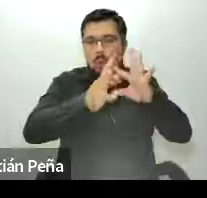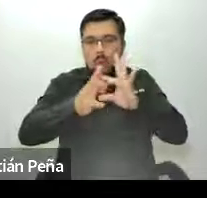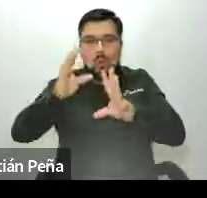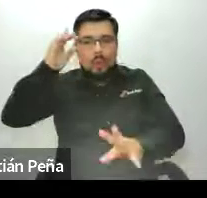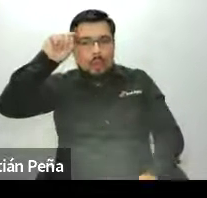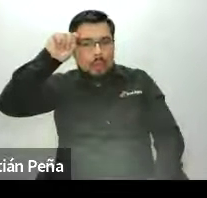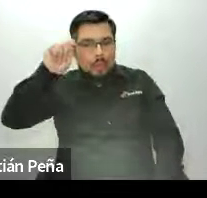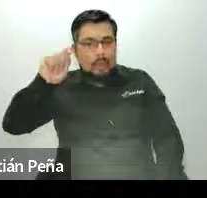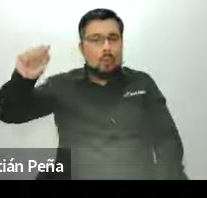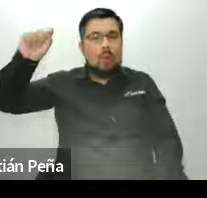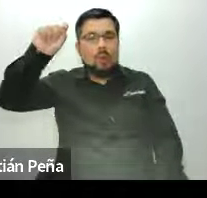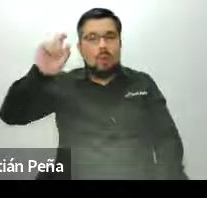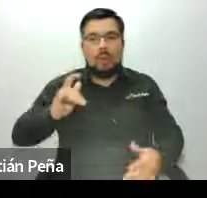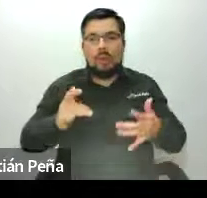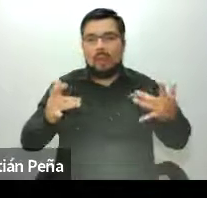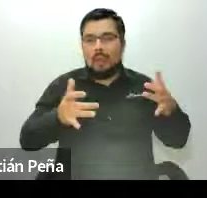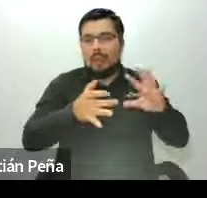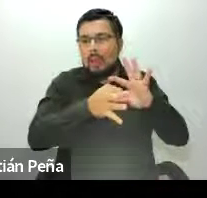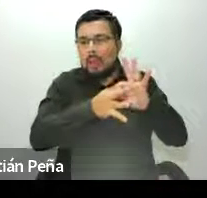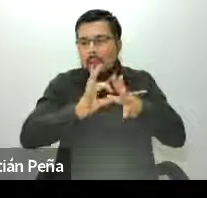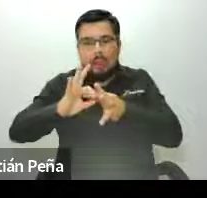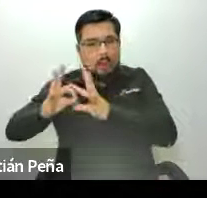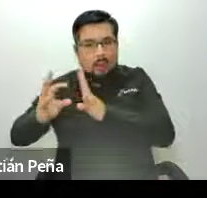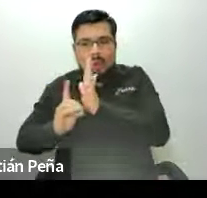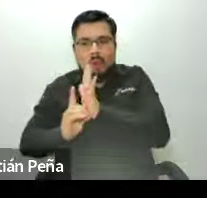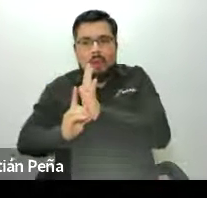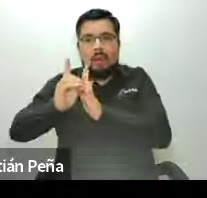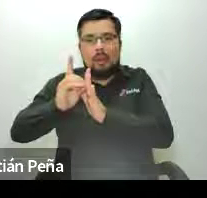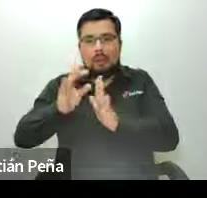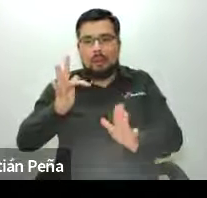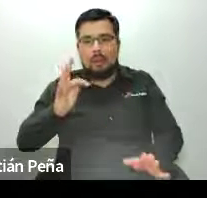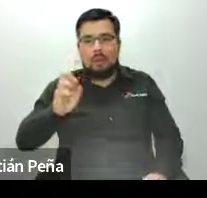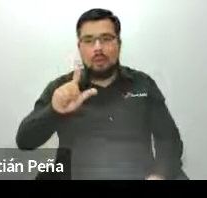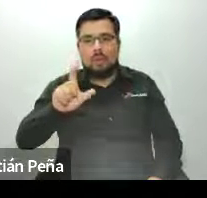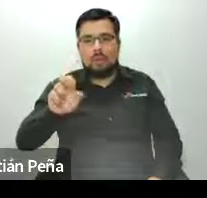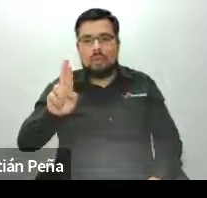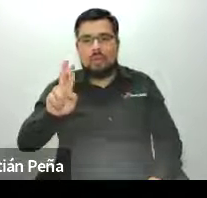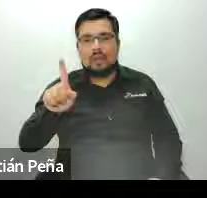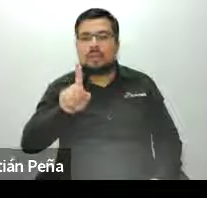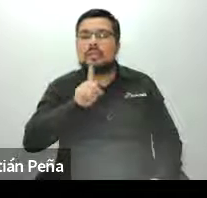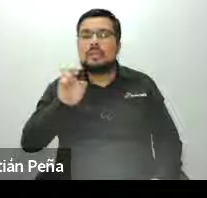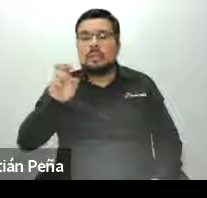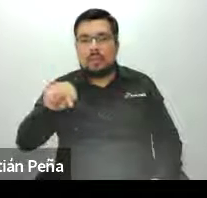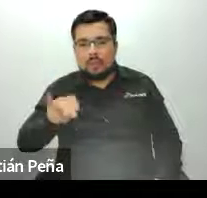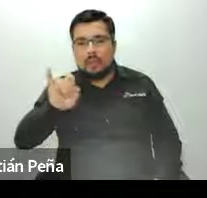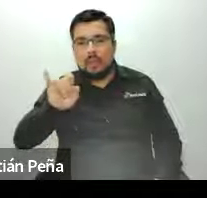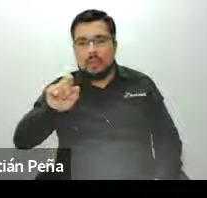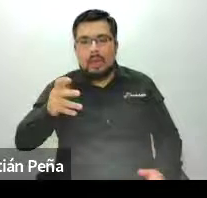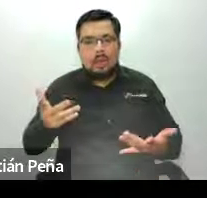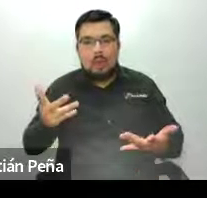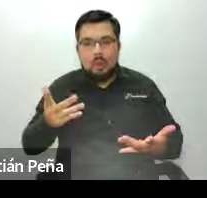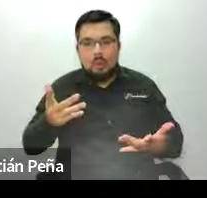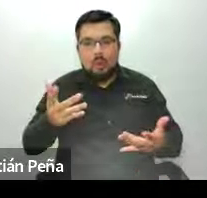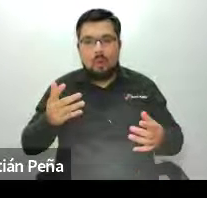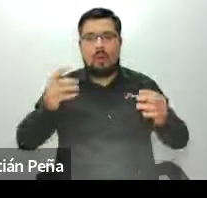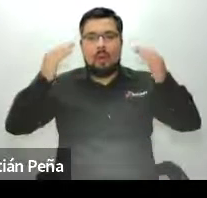cognitiva estructural de Feuerstein, y cómo las funciones cognitivas se ponen en juego, además, en estos objetivos